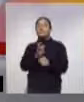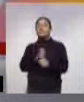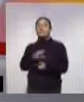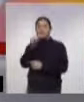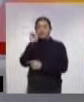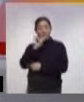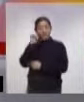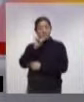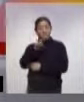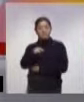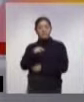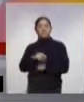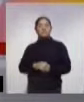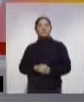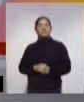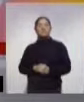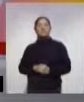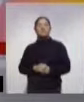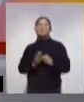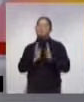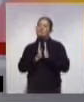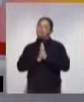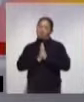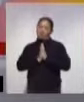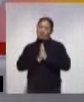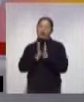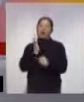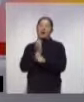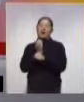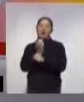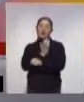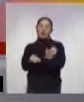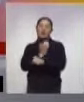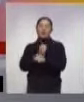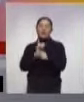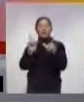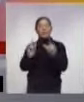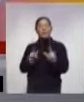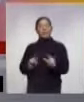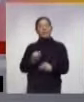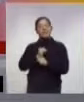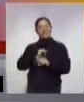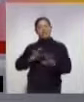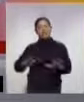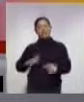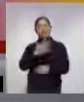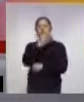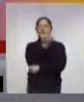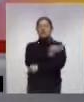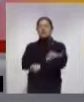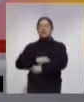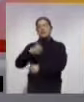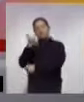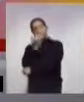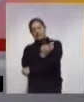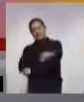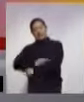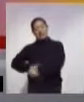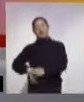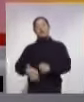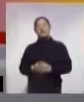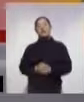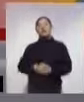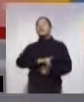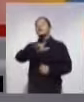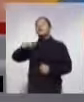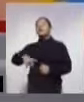como siempre, para que nos pueda hacer el favor de acompañar en avances informativos a las 5 y 6 de la tarde,